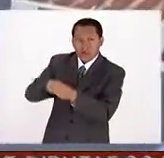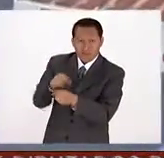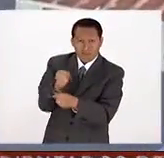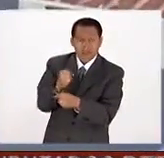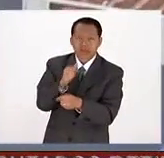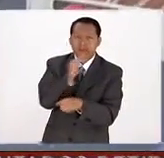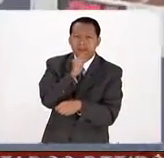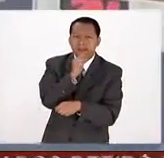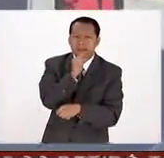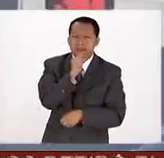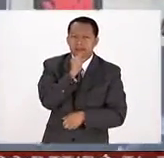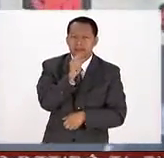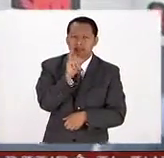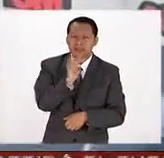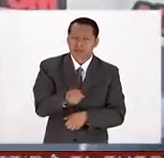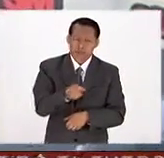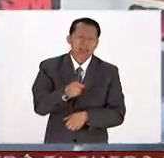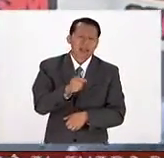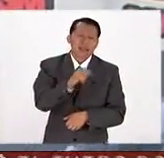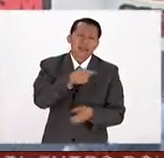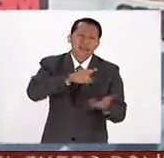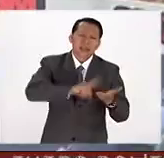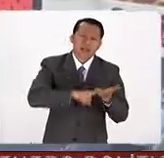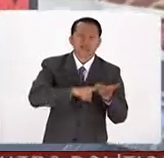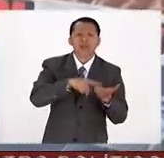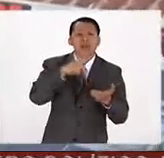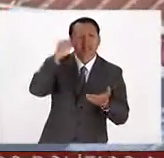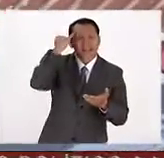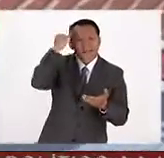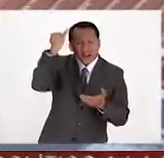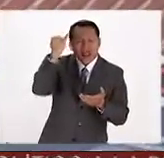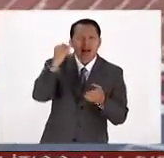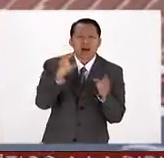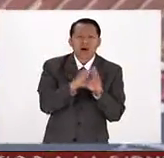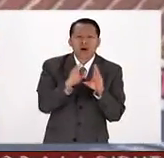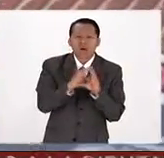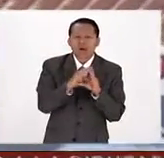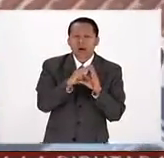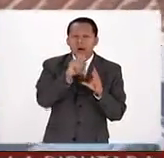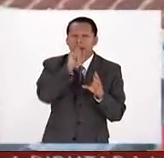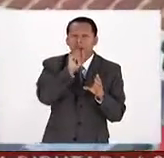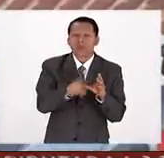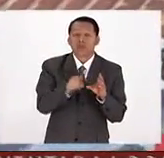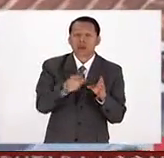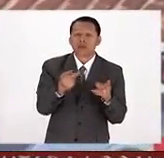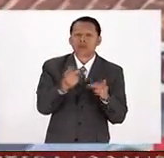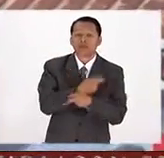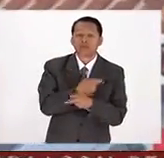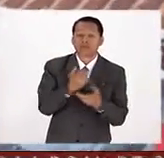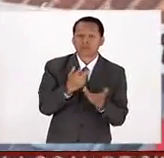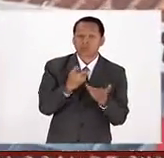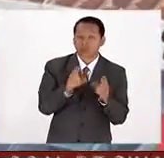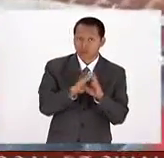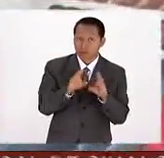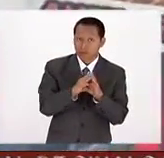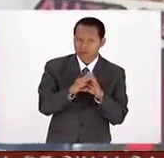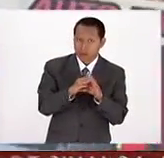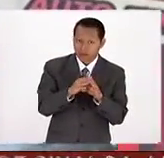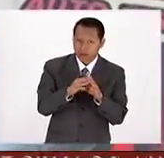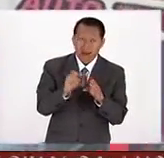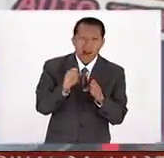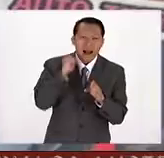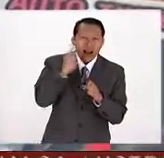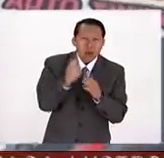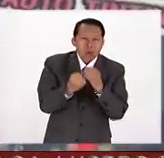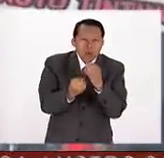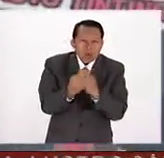problema de ideología estructural que no tiene nada que ver que no acaba de salir, no es algo nuevo,